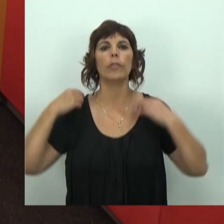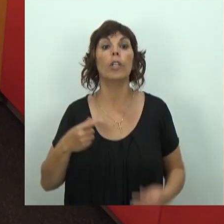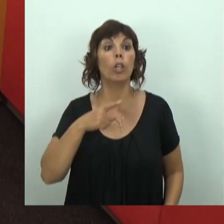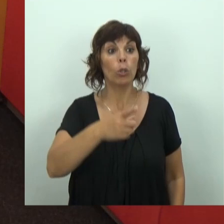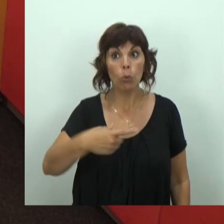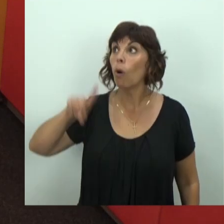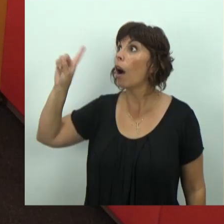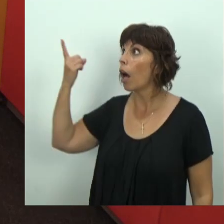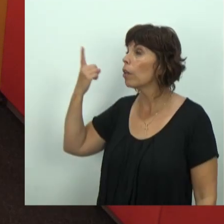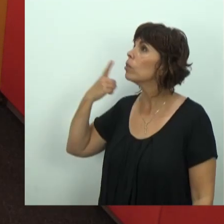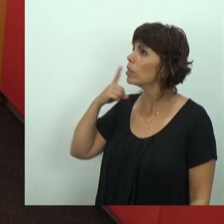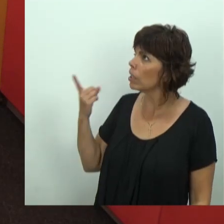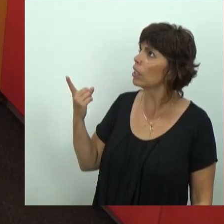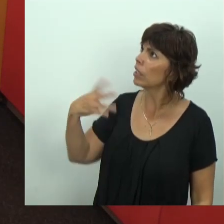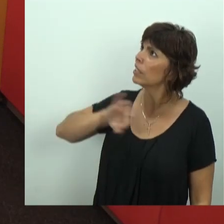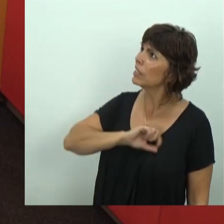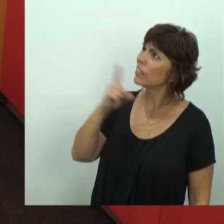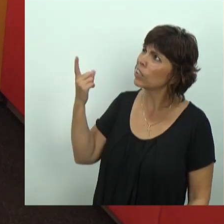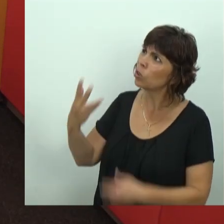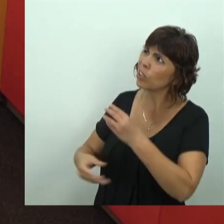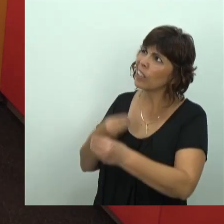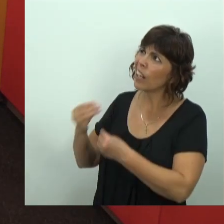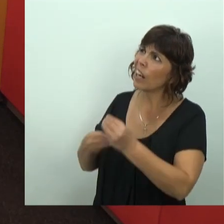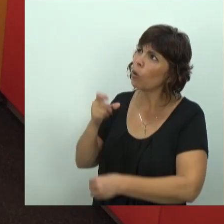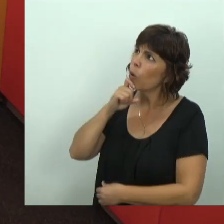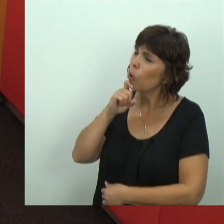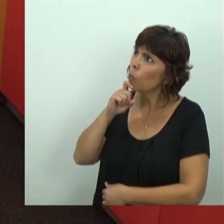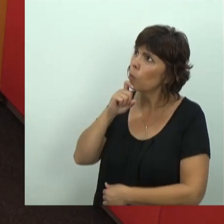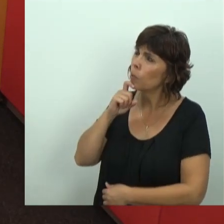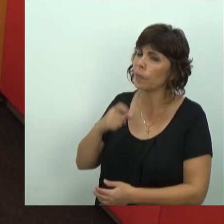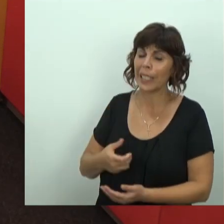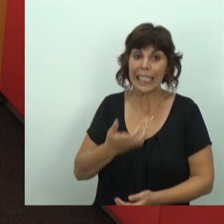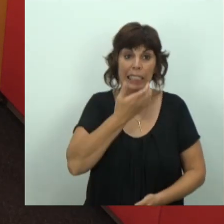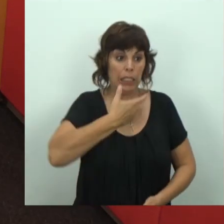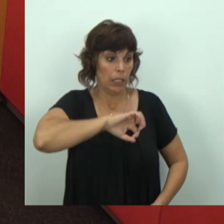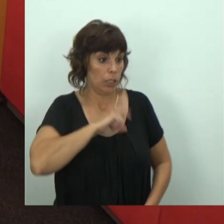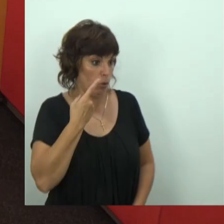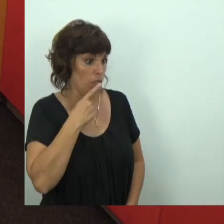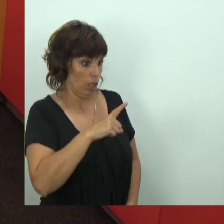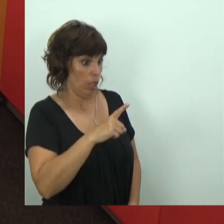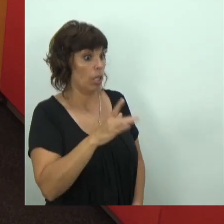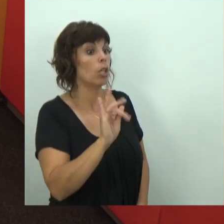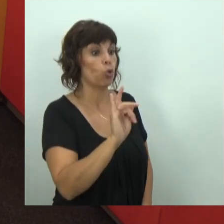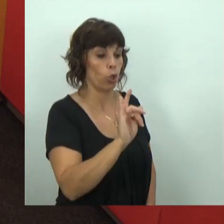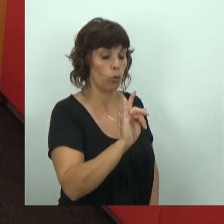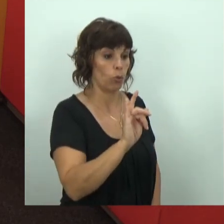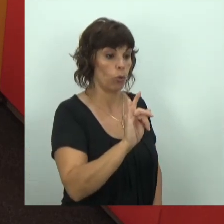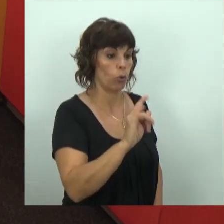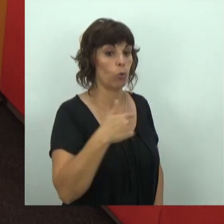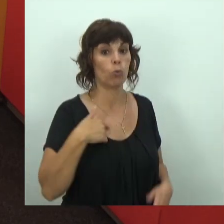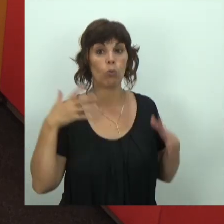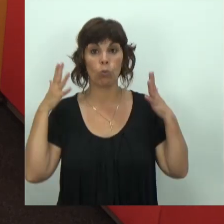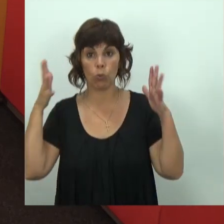Consulta al Señor. Él te lo dirá. Y si Él te dice sí, te doy un